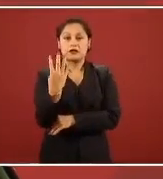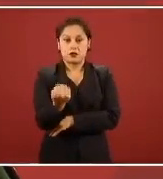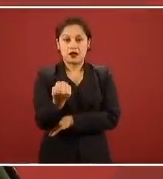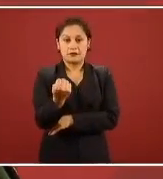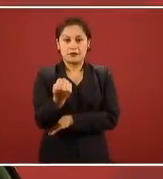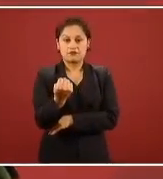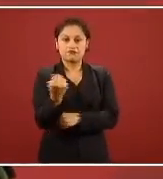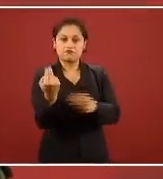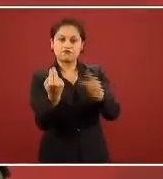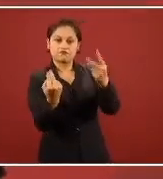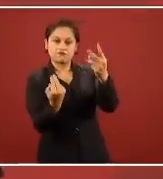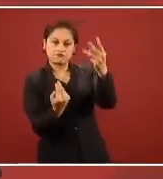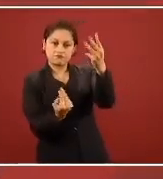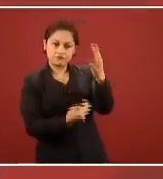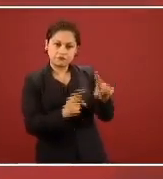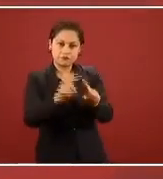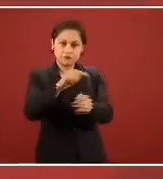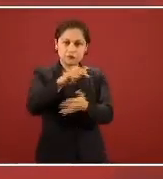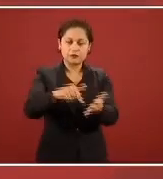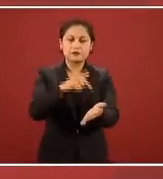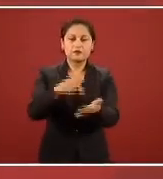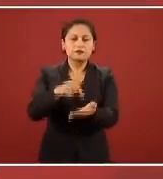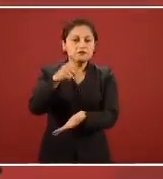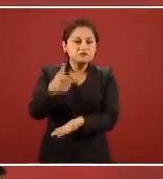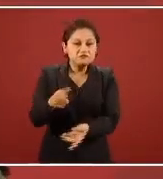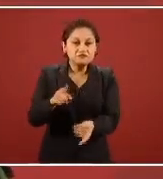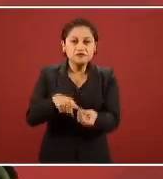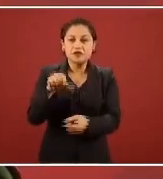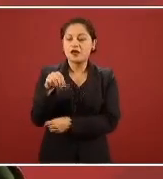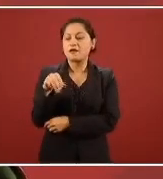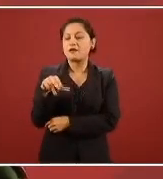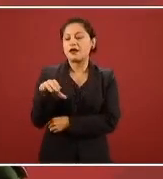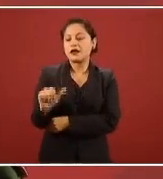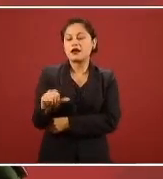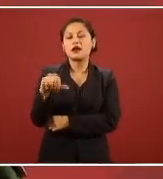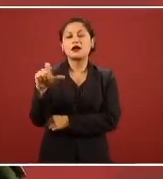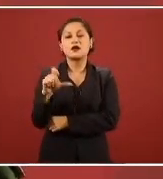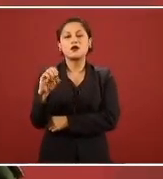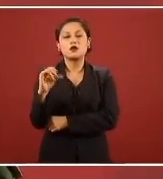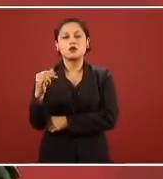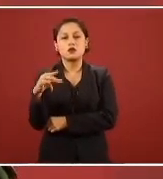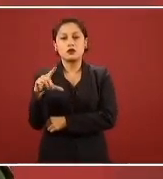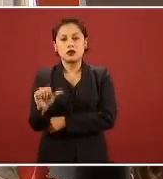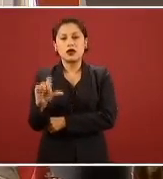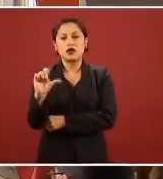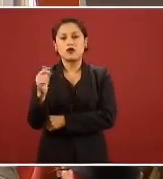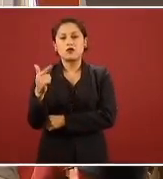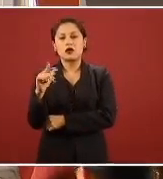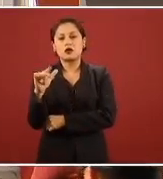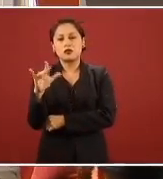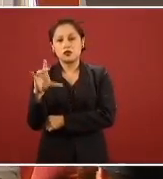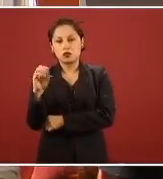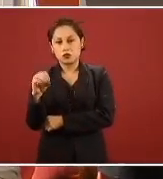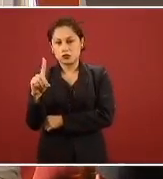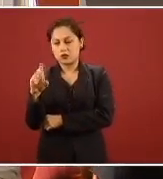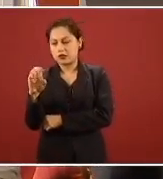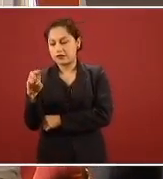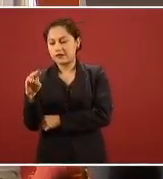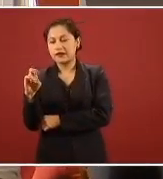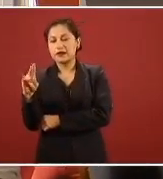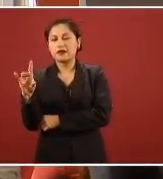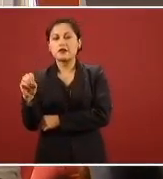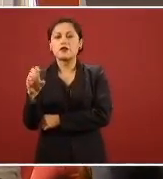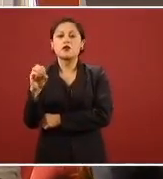esas 29 ubicaciones, Ameca, Cocula, wow. Agualulco del Mercado,